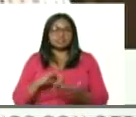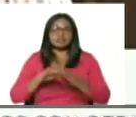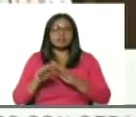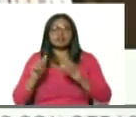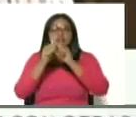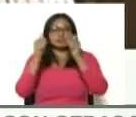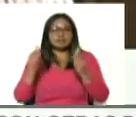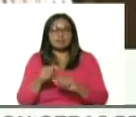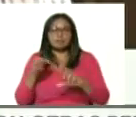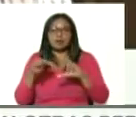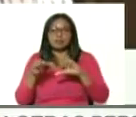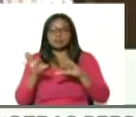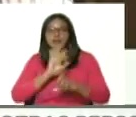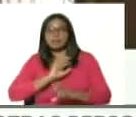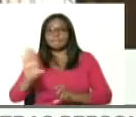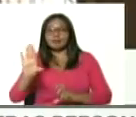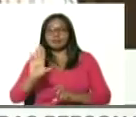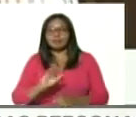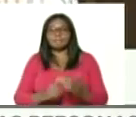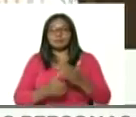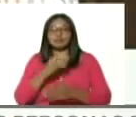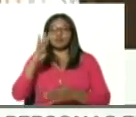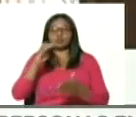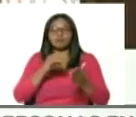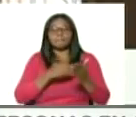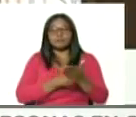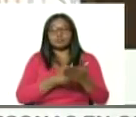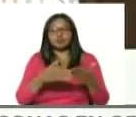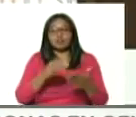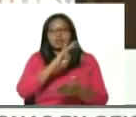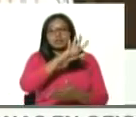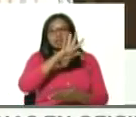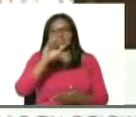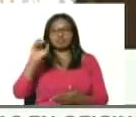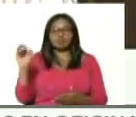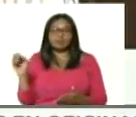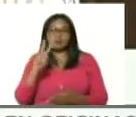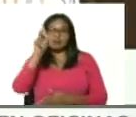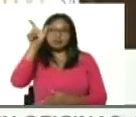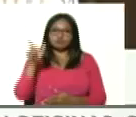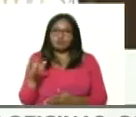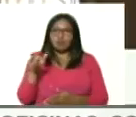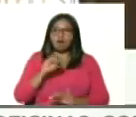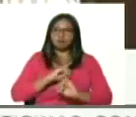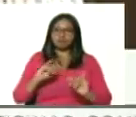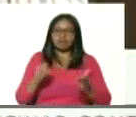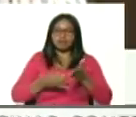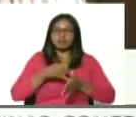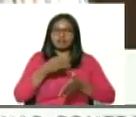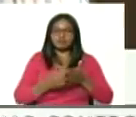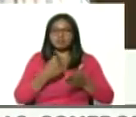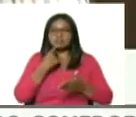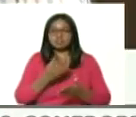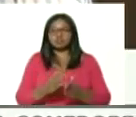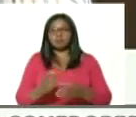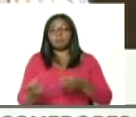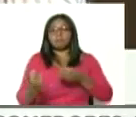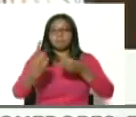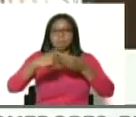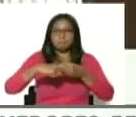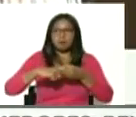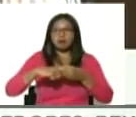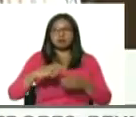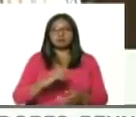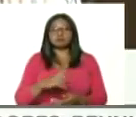sistema patria, más de 4.500.000 de venezolanas y venezolanos que hasta hoy están diciendo, bueno, me pongo